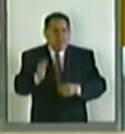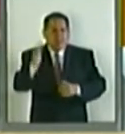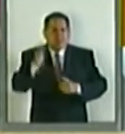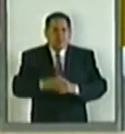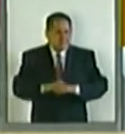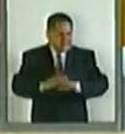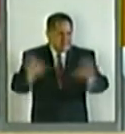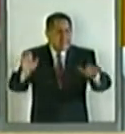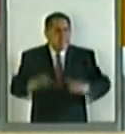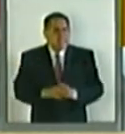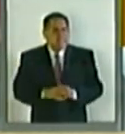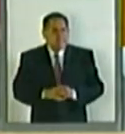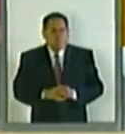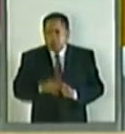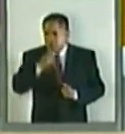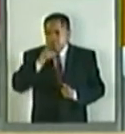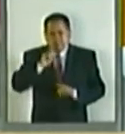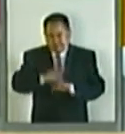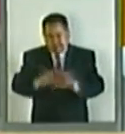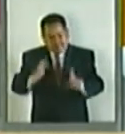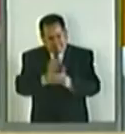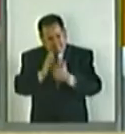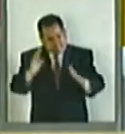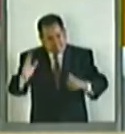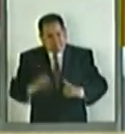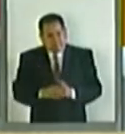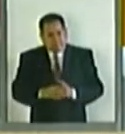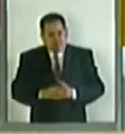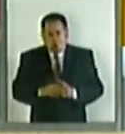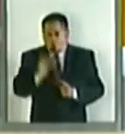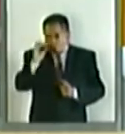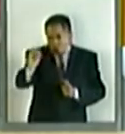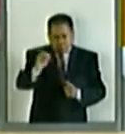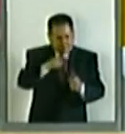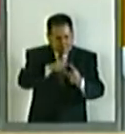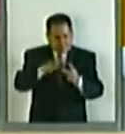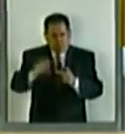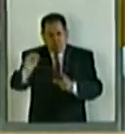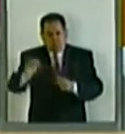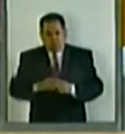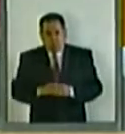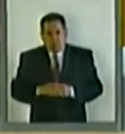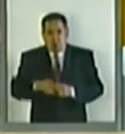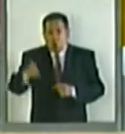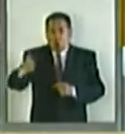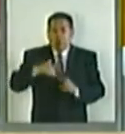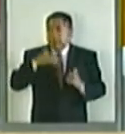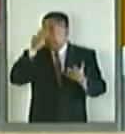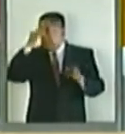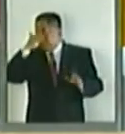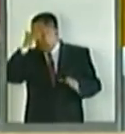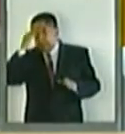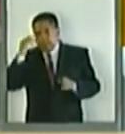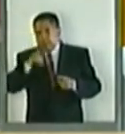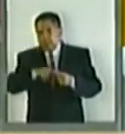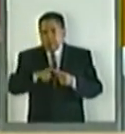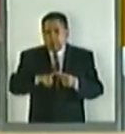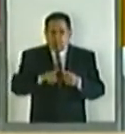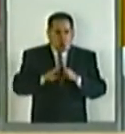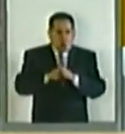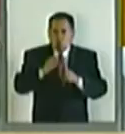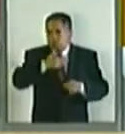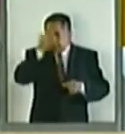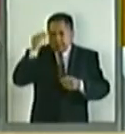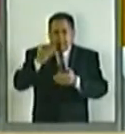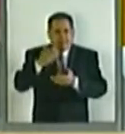bien, señoras y señores. Una de dos. O desconocen la ley o los principios básicos de